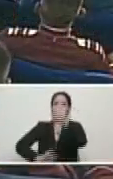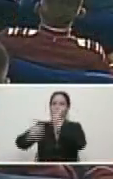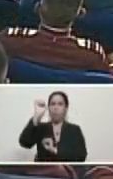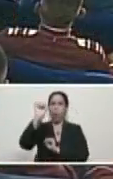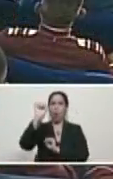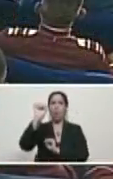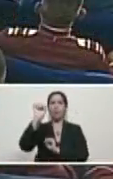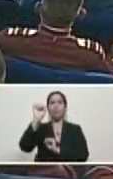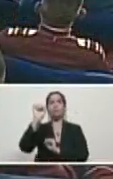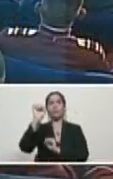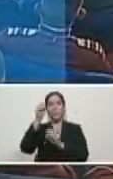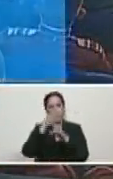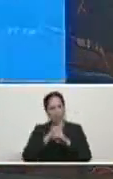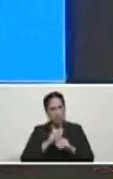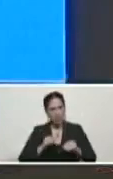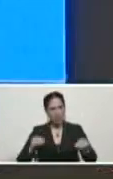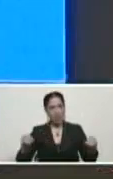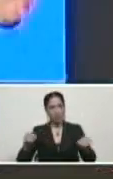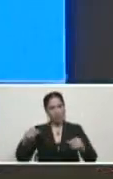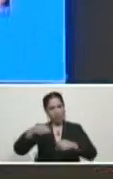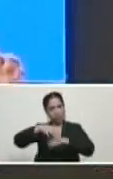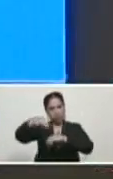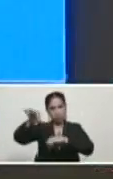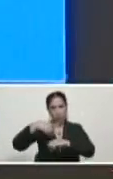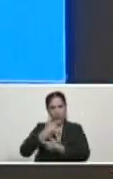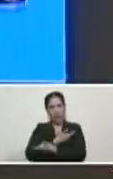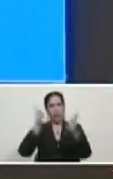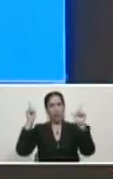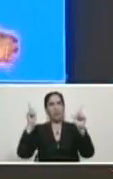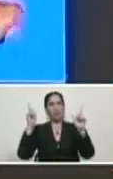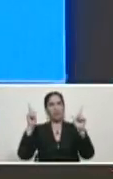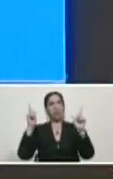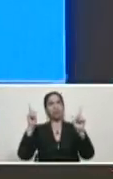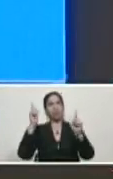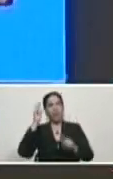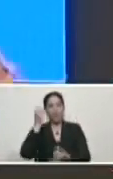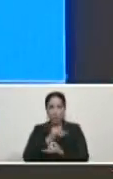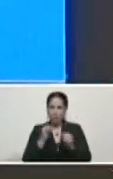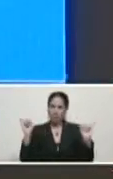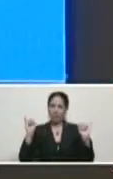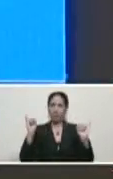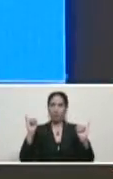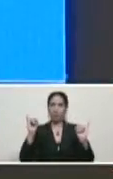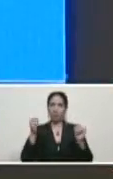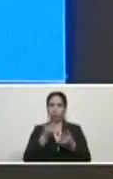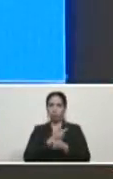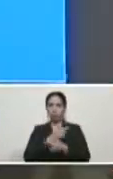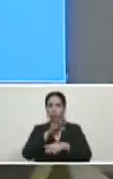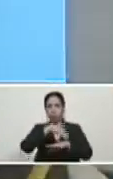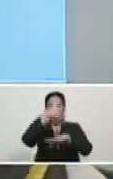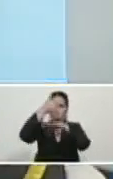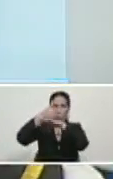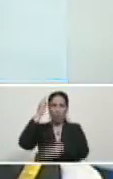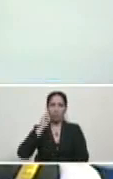la sagrada tierra que nos dejaba libre e independiente el libertador y jefe supremo Simón